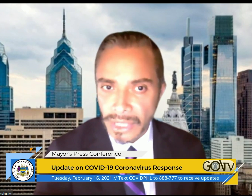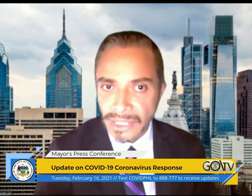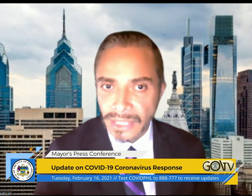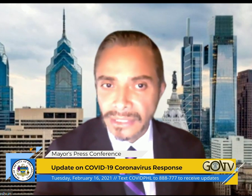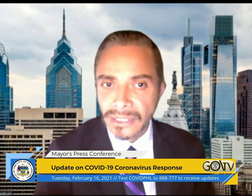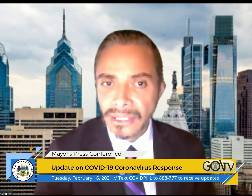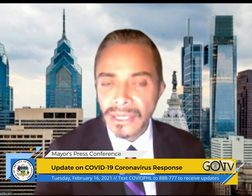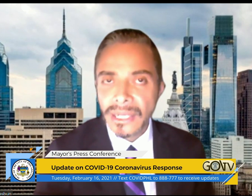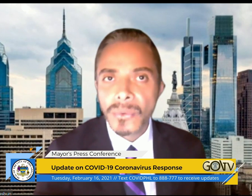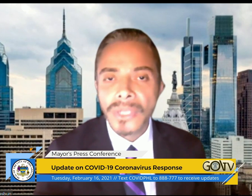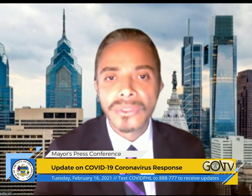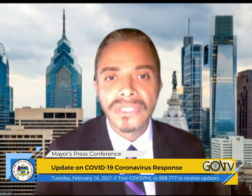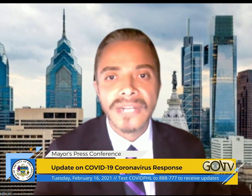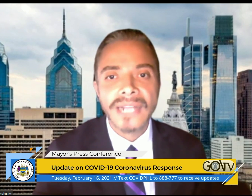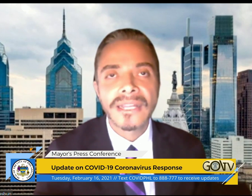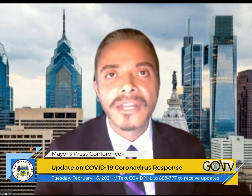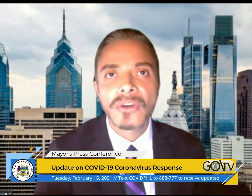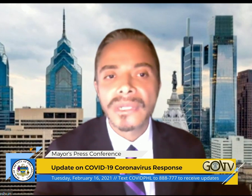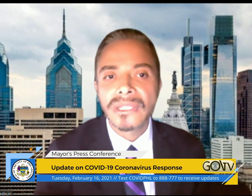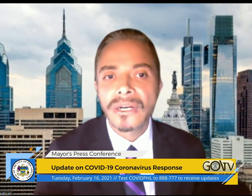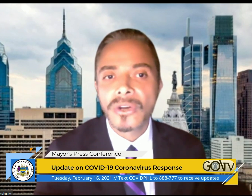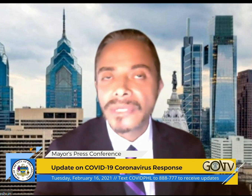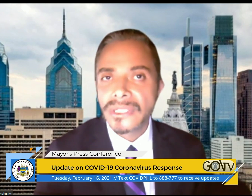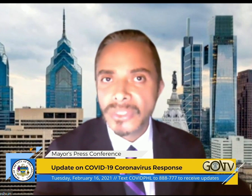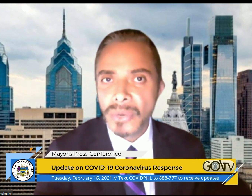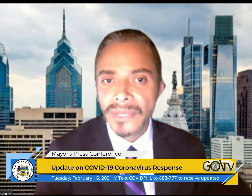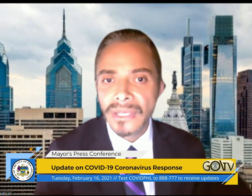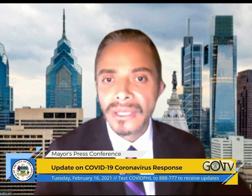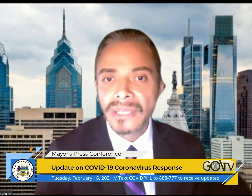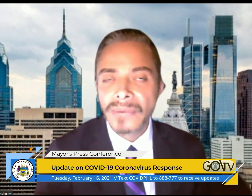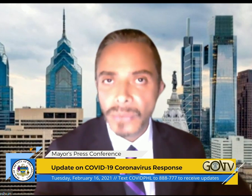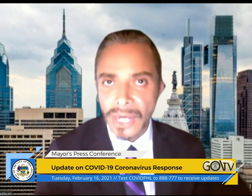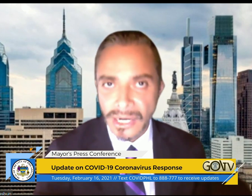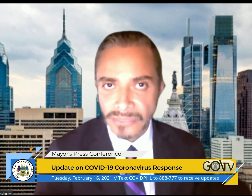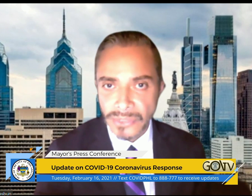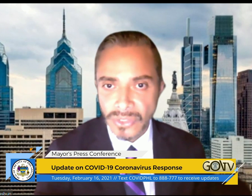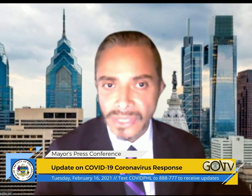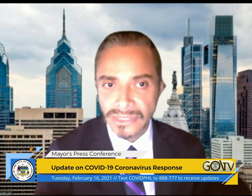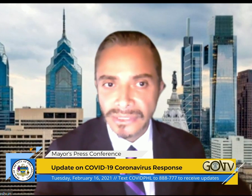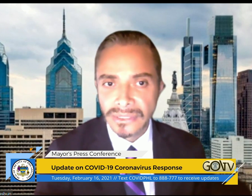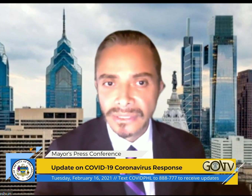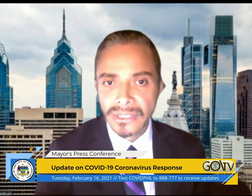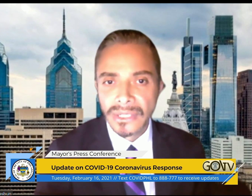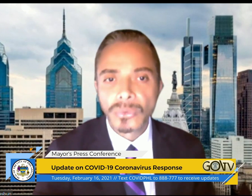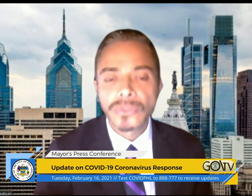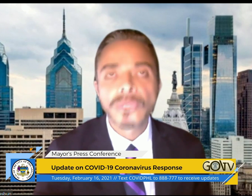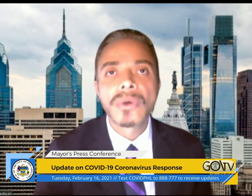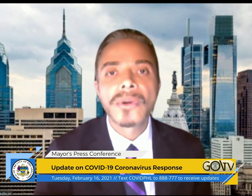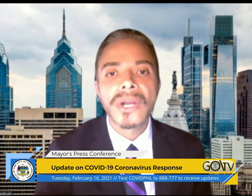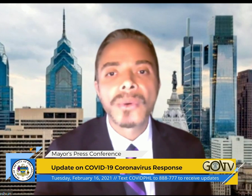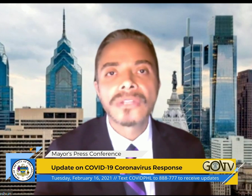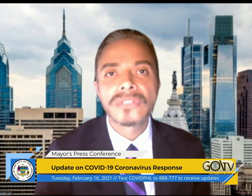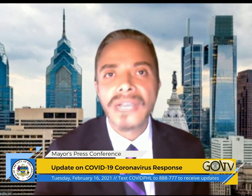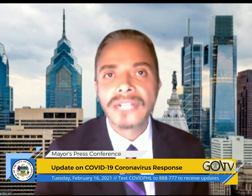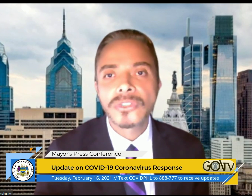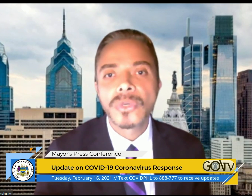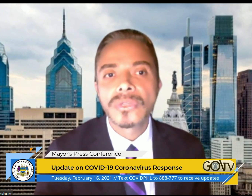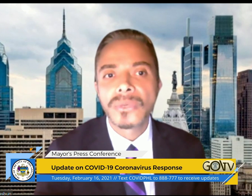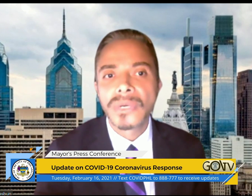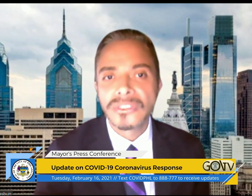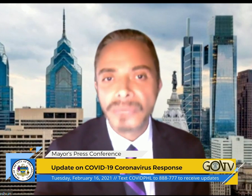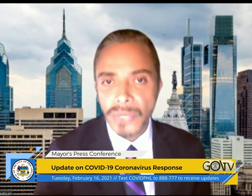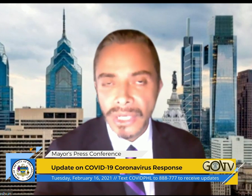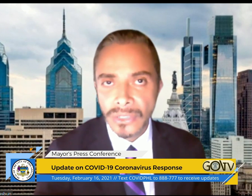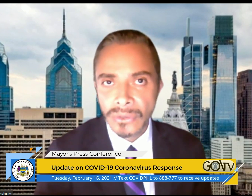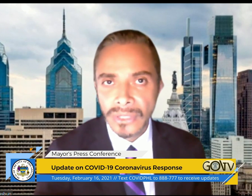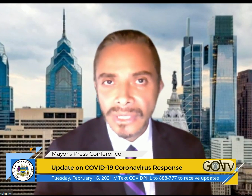dirección correcta en cuanto se trata de combatir el COVID-19 y vacunar a las personas. Nuestros nuevos recuentos de casos